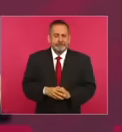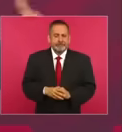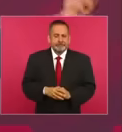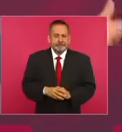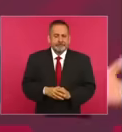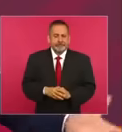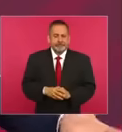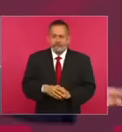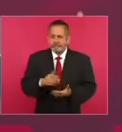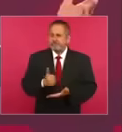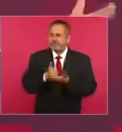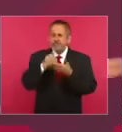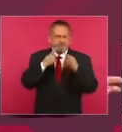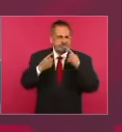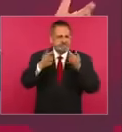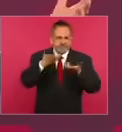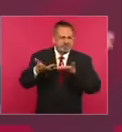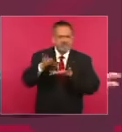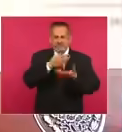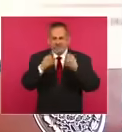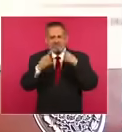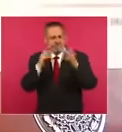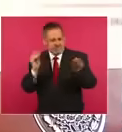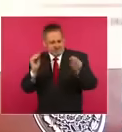pero ayudan mucho